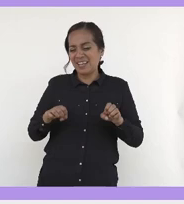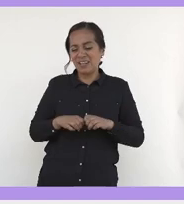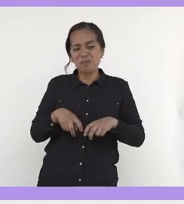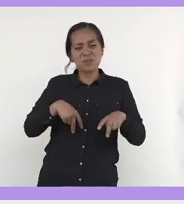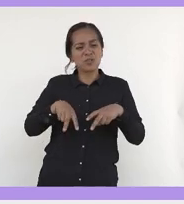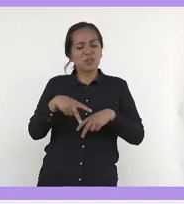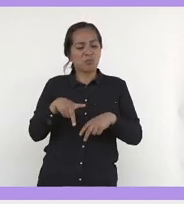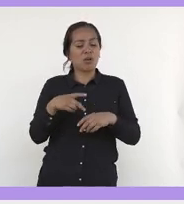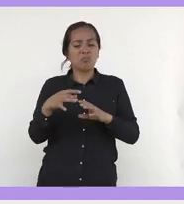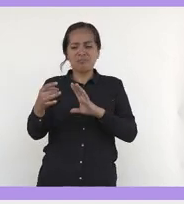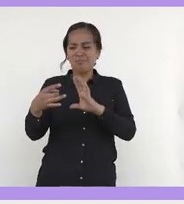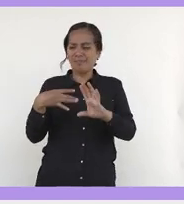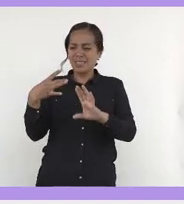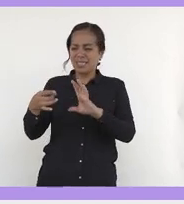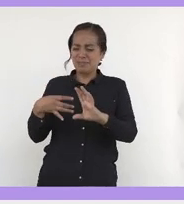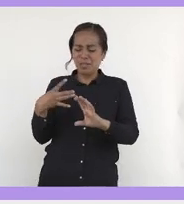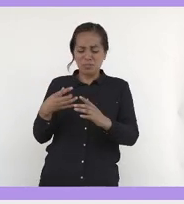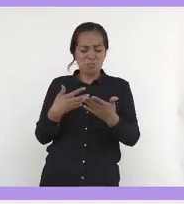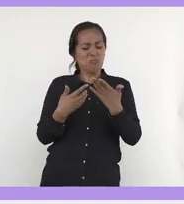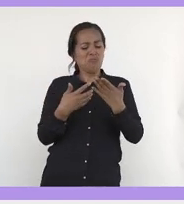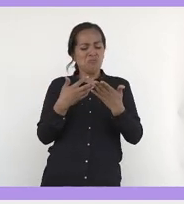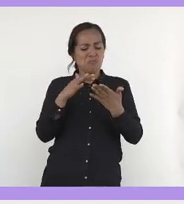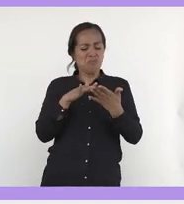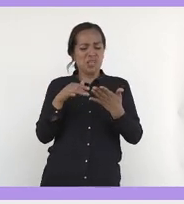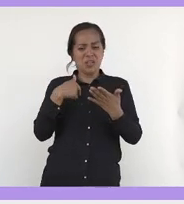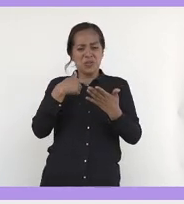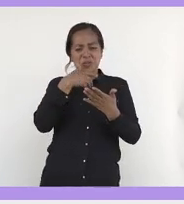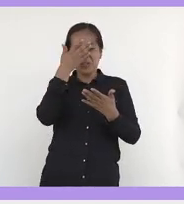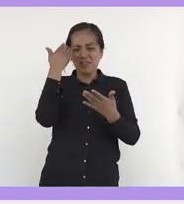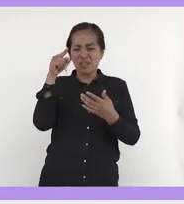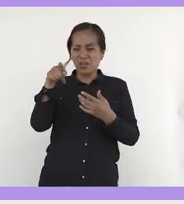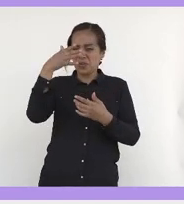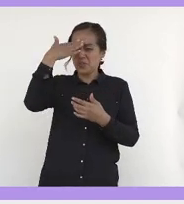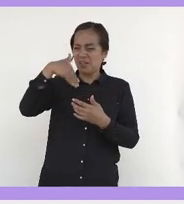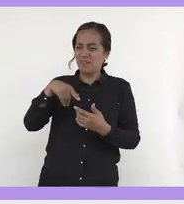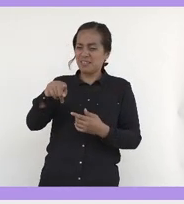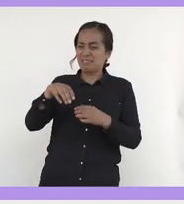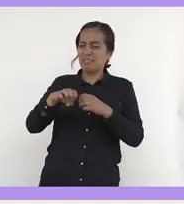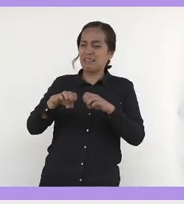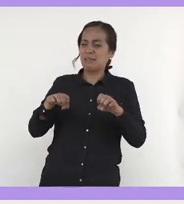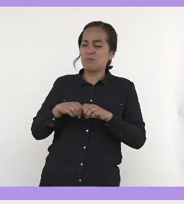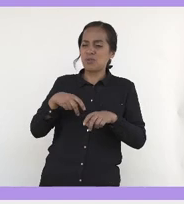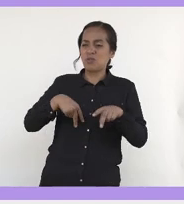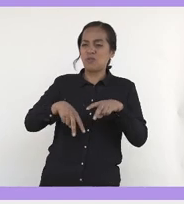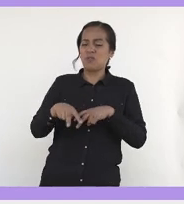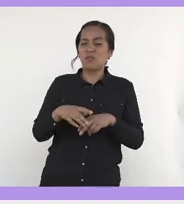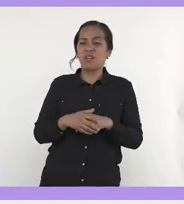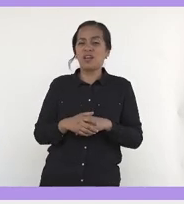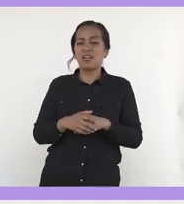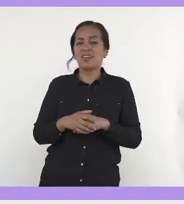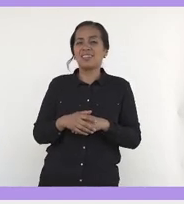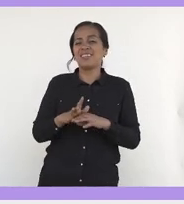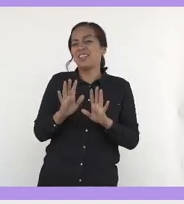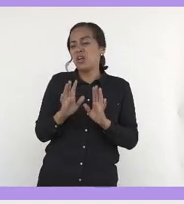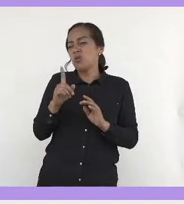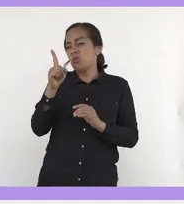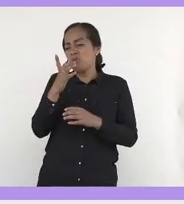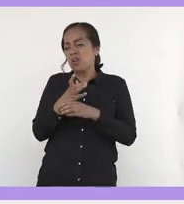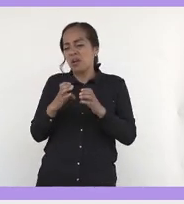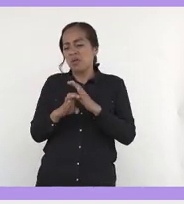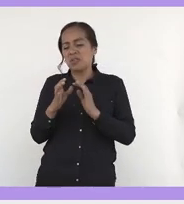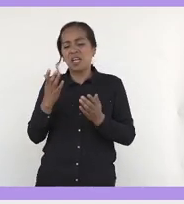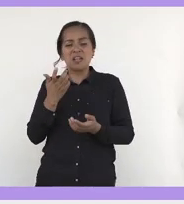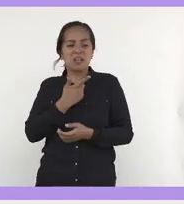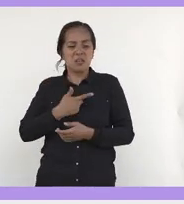y me decían que Perdón así de porque no sabía que sabías tanto yo okay Ah porque una cosa es que antes en los estadios que te